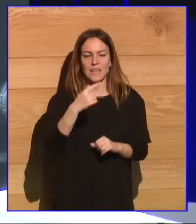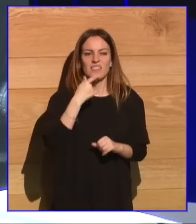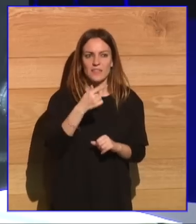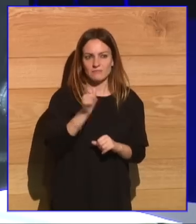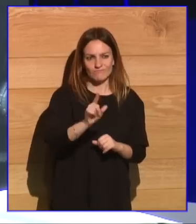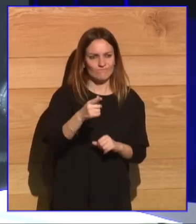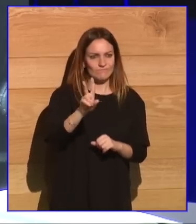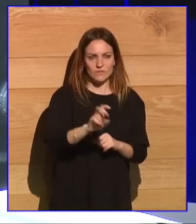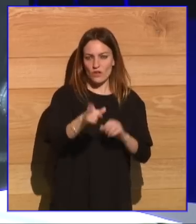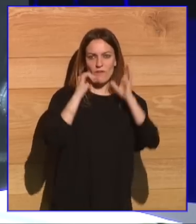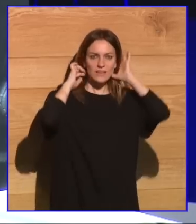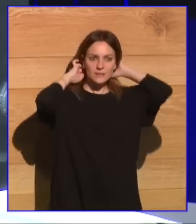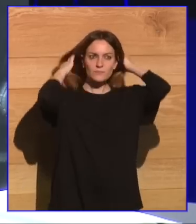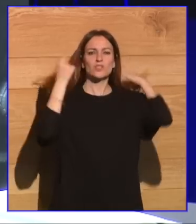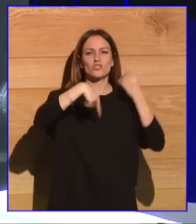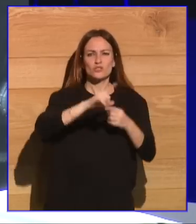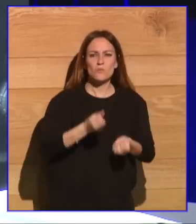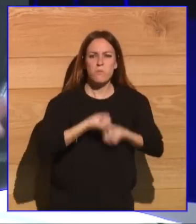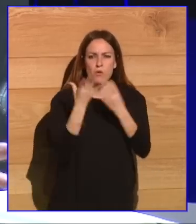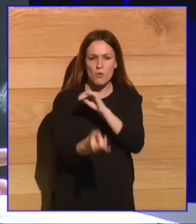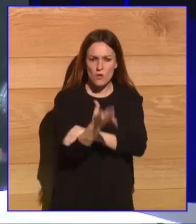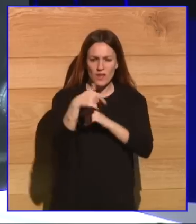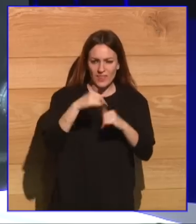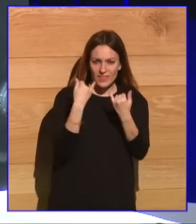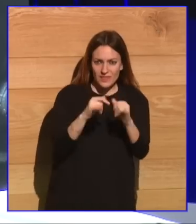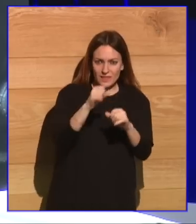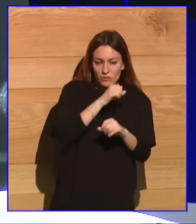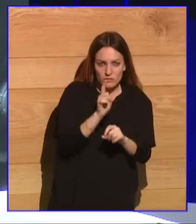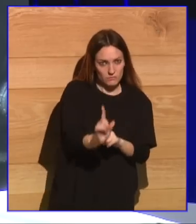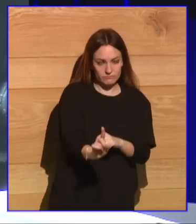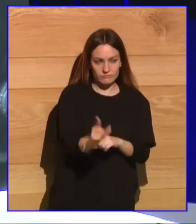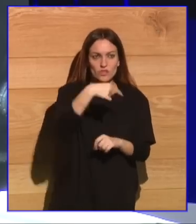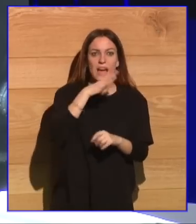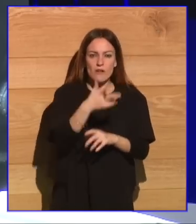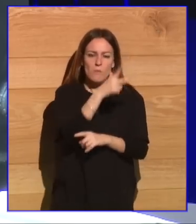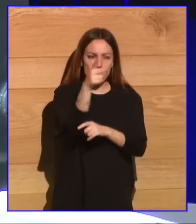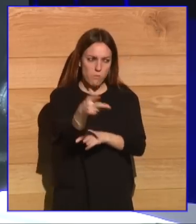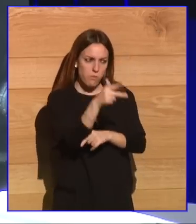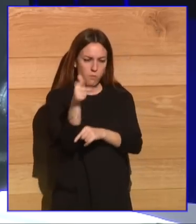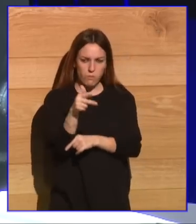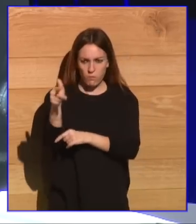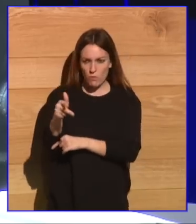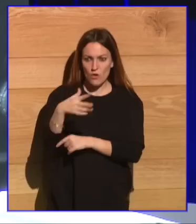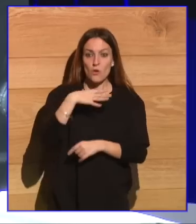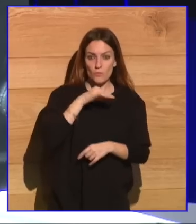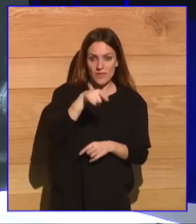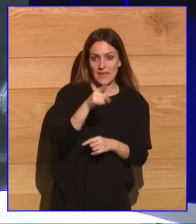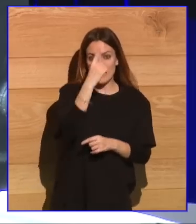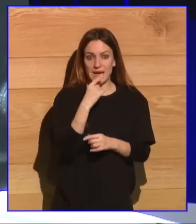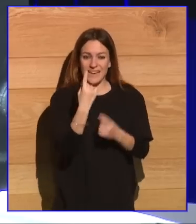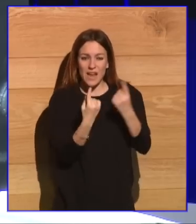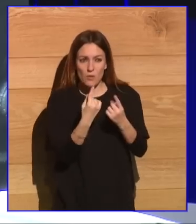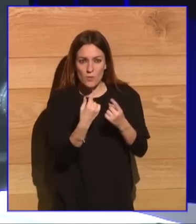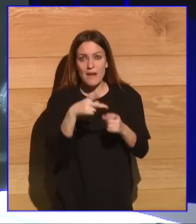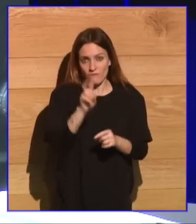No vamos a crear una narrativa en torno al concierto. Vamos a grabar estos conciertos, los vamos a rodar. Probablemente alguna de esas imágenes nos valdrá. No